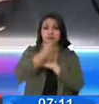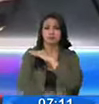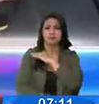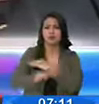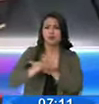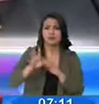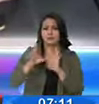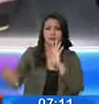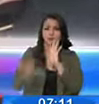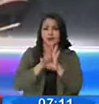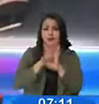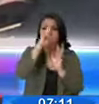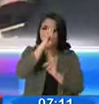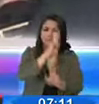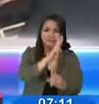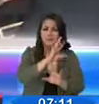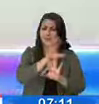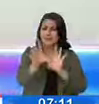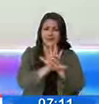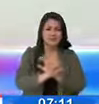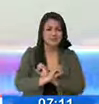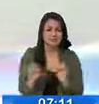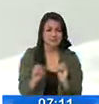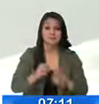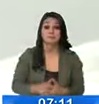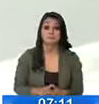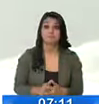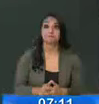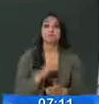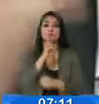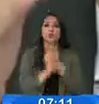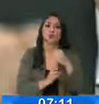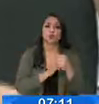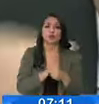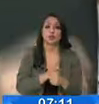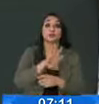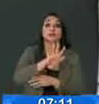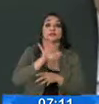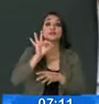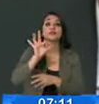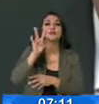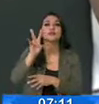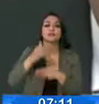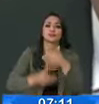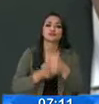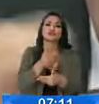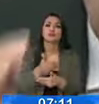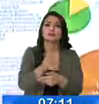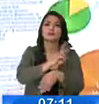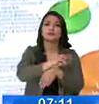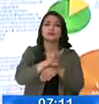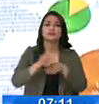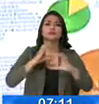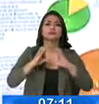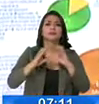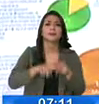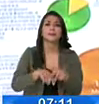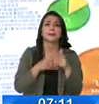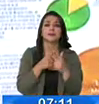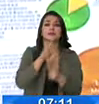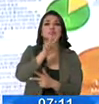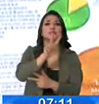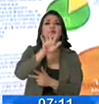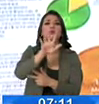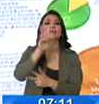ilegal, ilegítima y absurda. En estos dos años de 569 procesos abiertos, la superintendencia inició